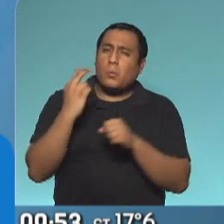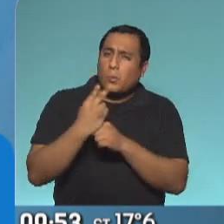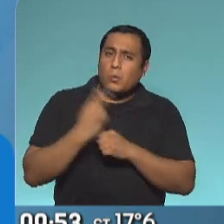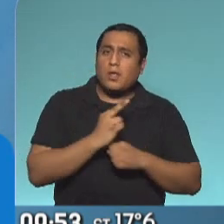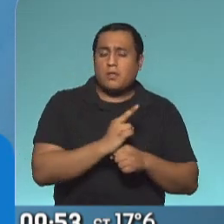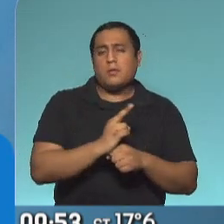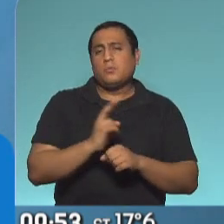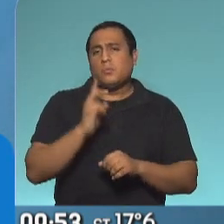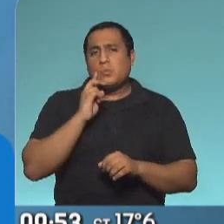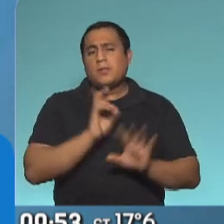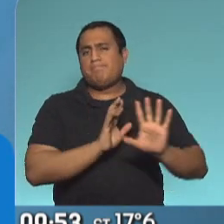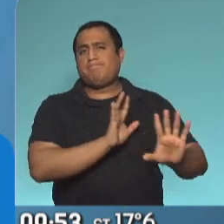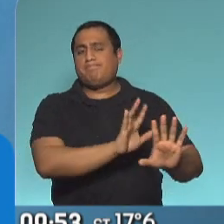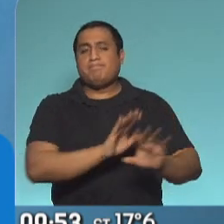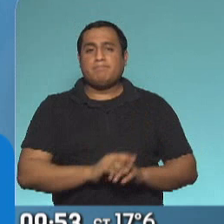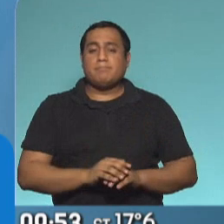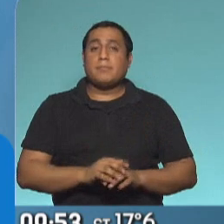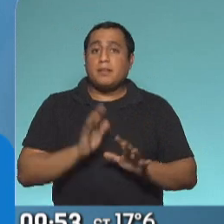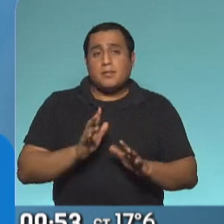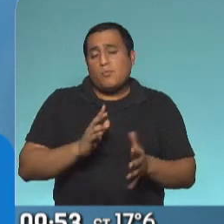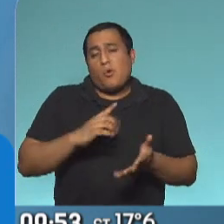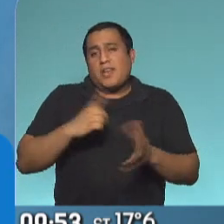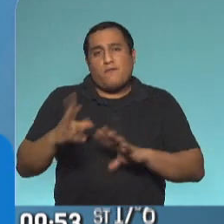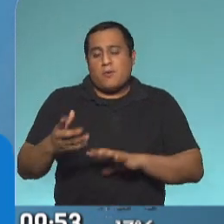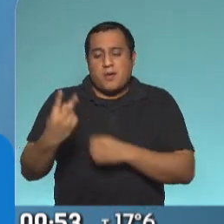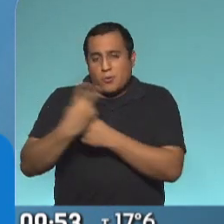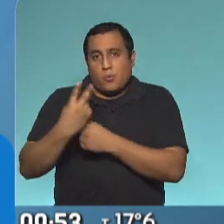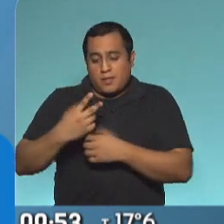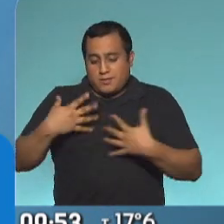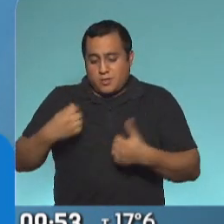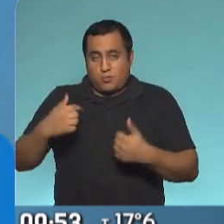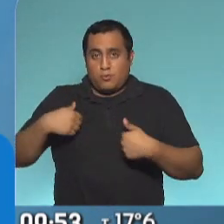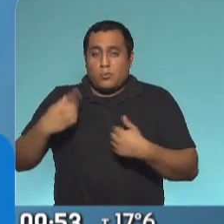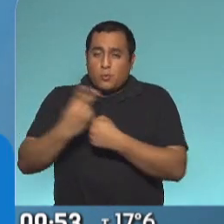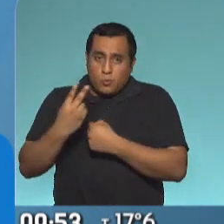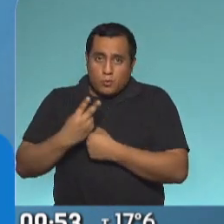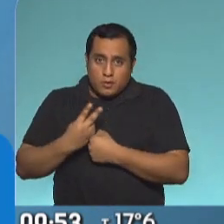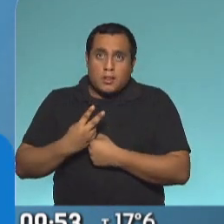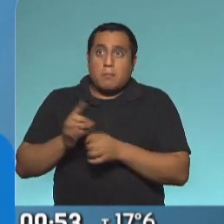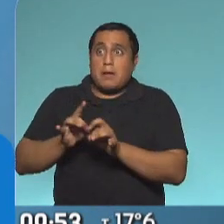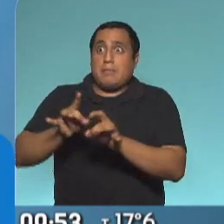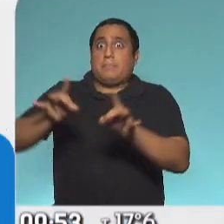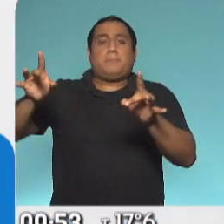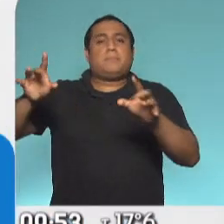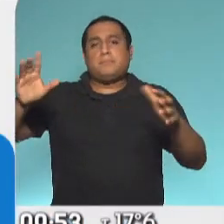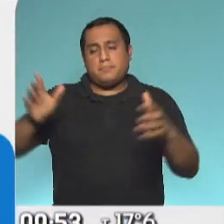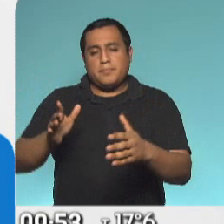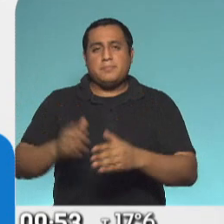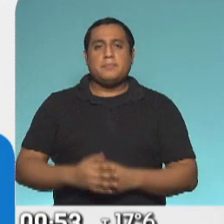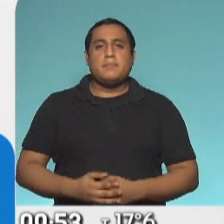de estas actitudes es otra forma de cuidar nuestra salud y de cuidarnos del avance de la pandemia